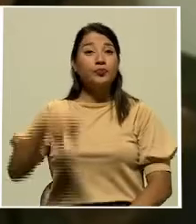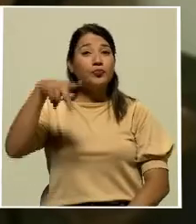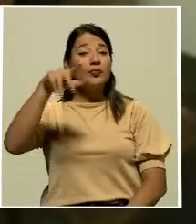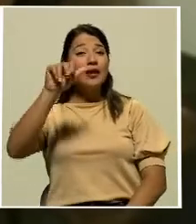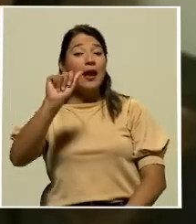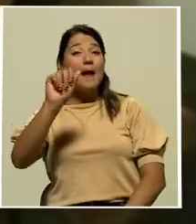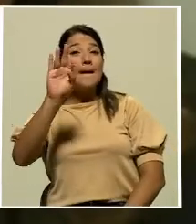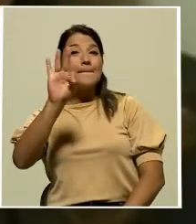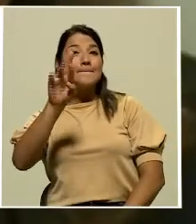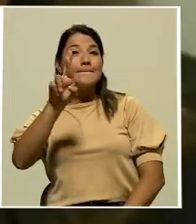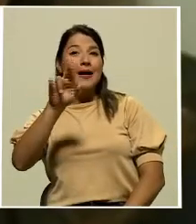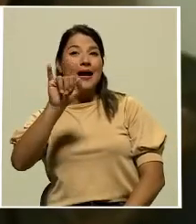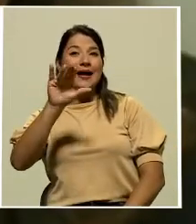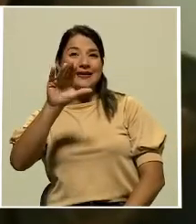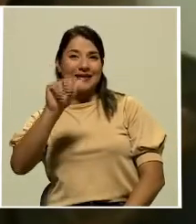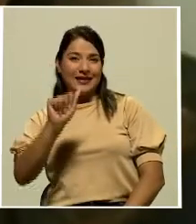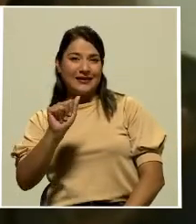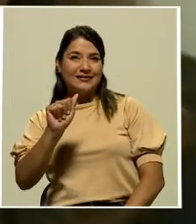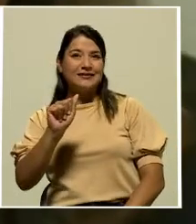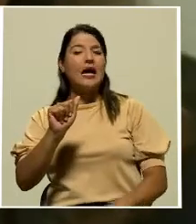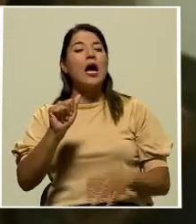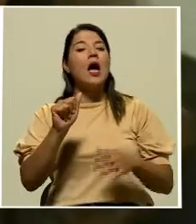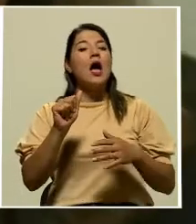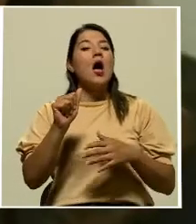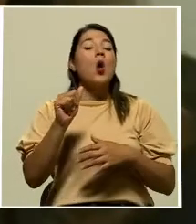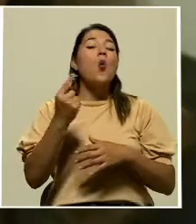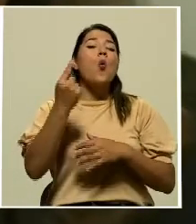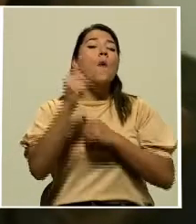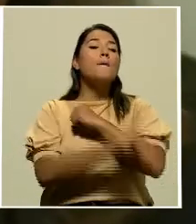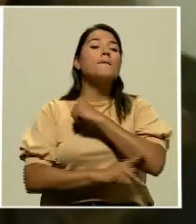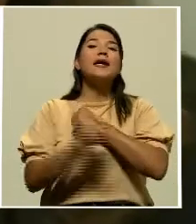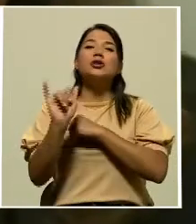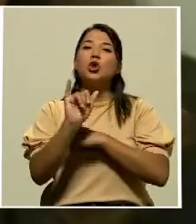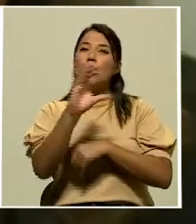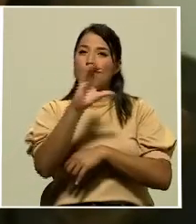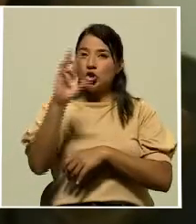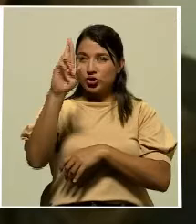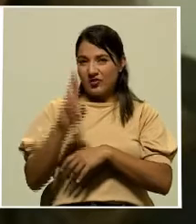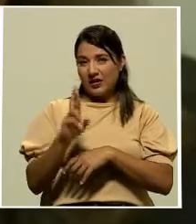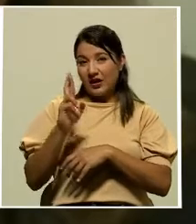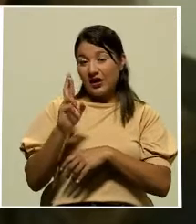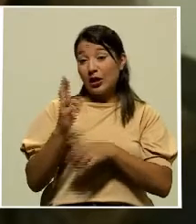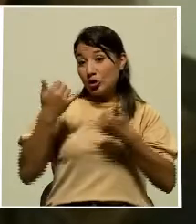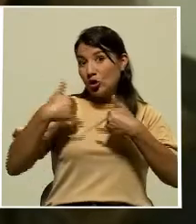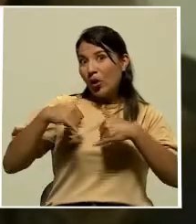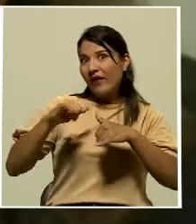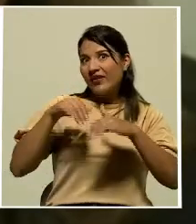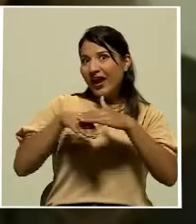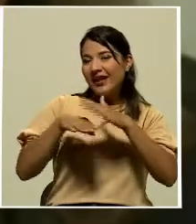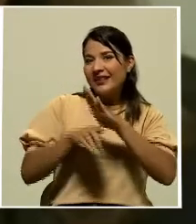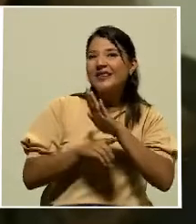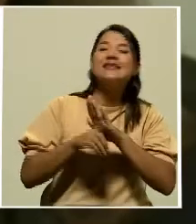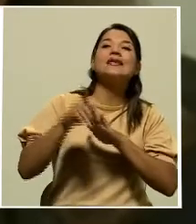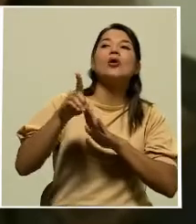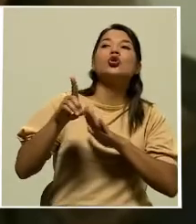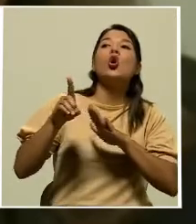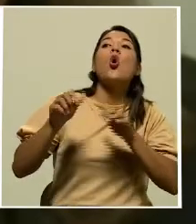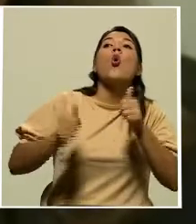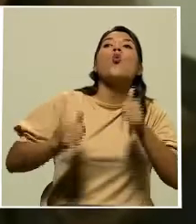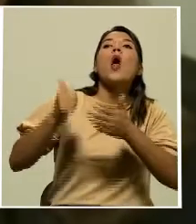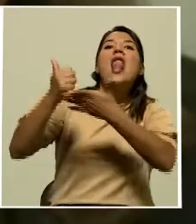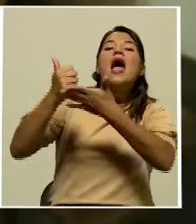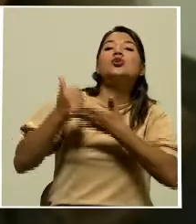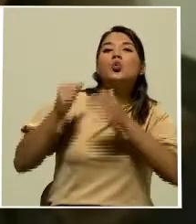ayudas pueden recibir países como Costa Rica en vías de desarrollo para reforzar insumos como